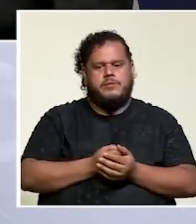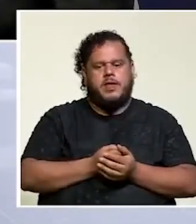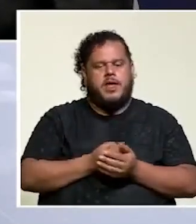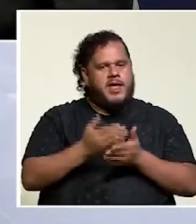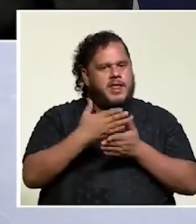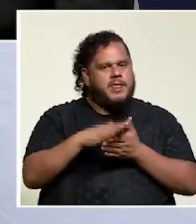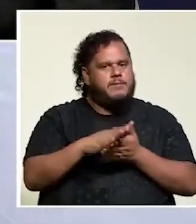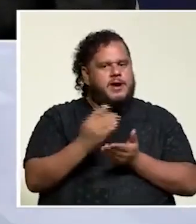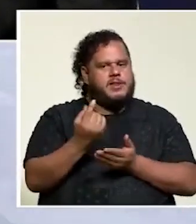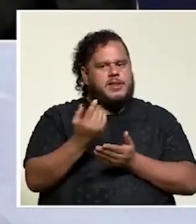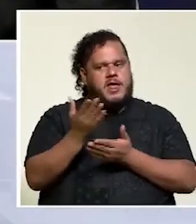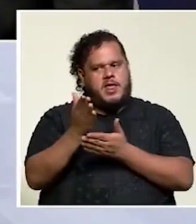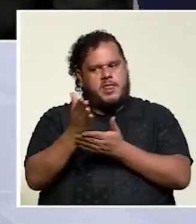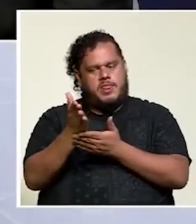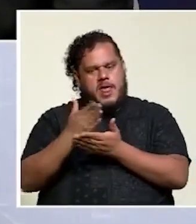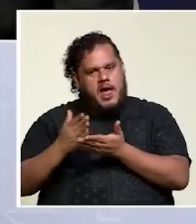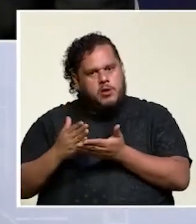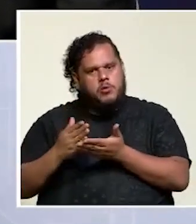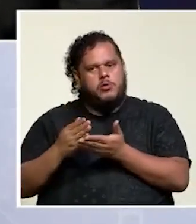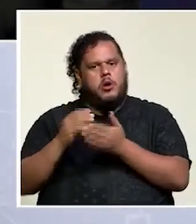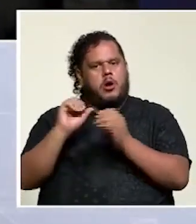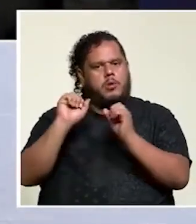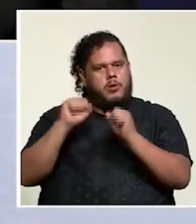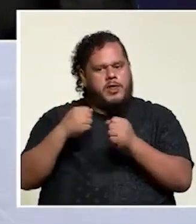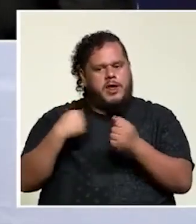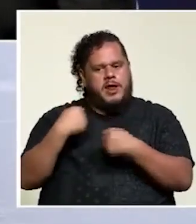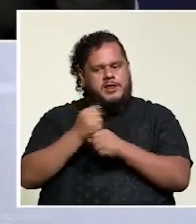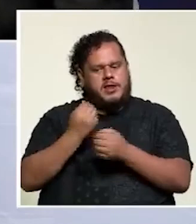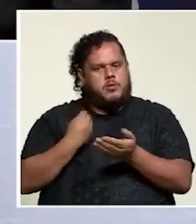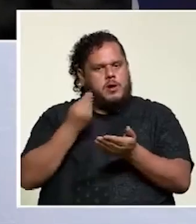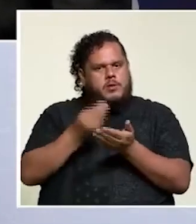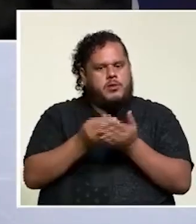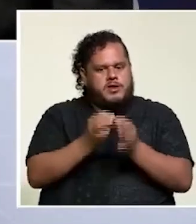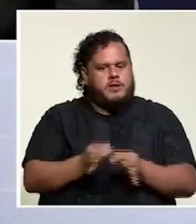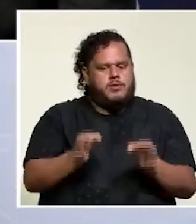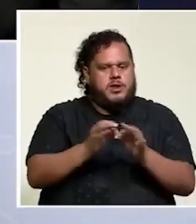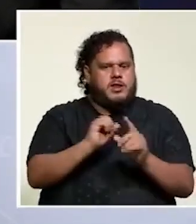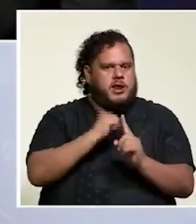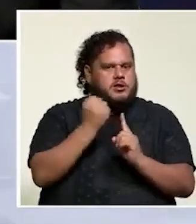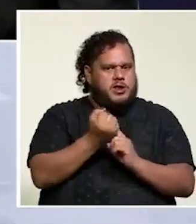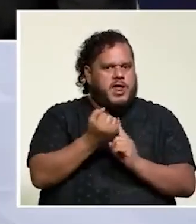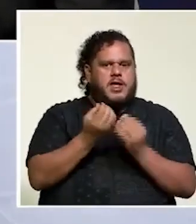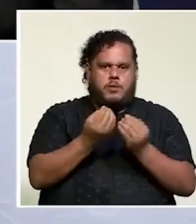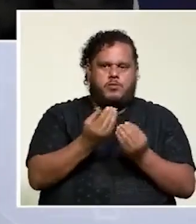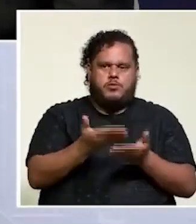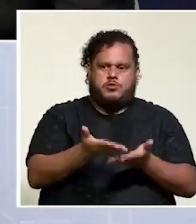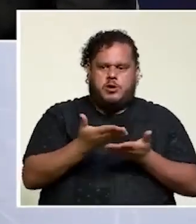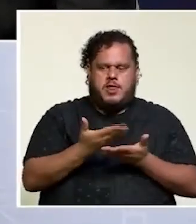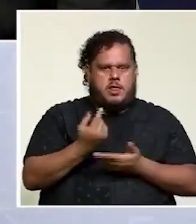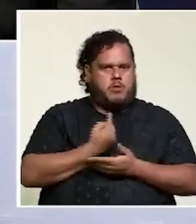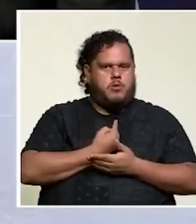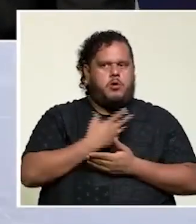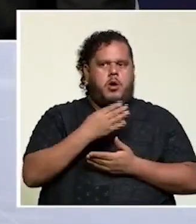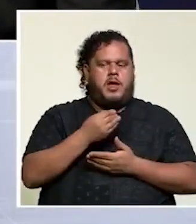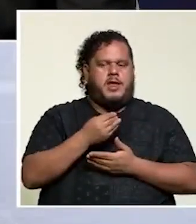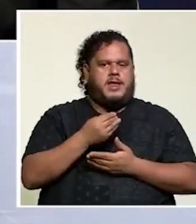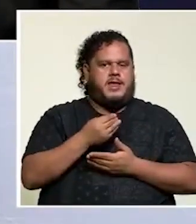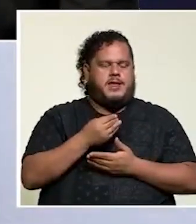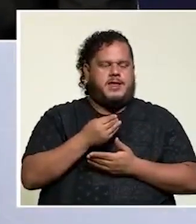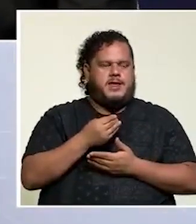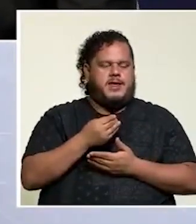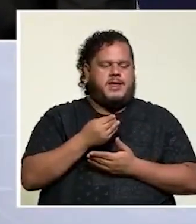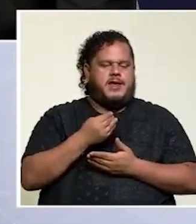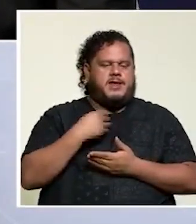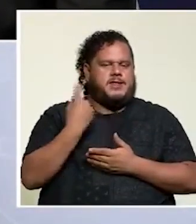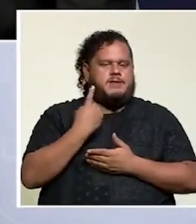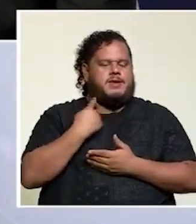de parte de uno saber que uno puede hacer un aporte importante a la sociedad que tanto le ha dado a uno y quedarse viendo los